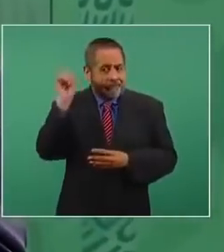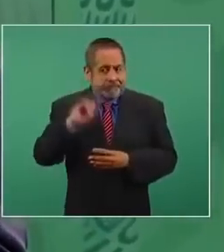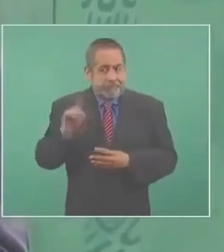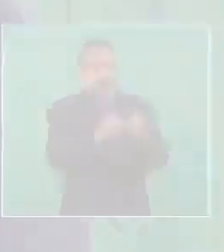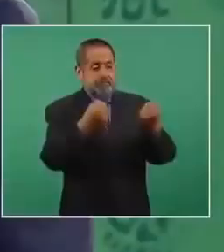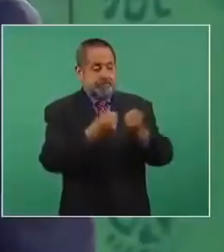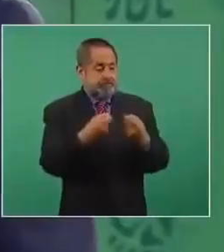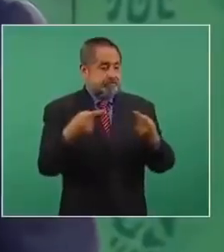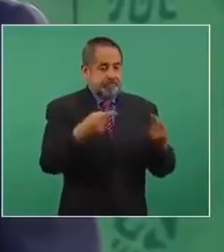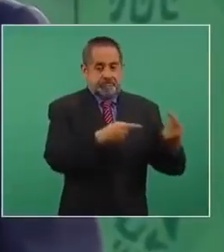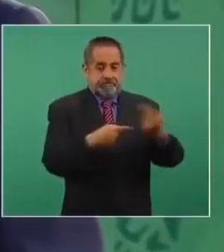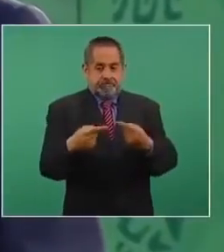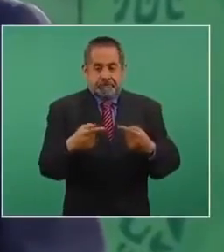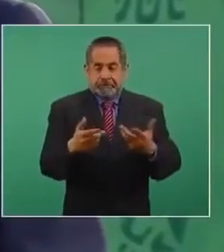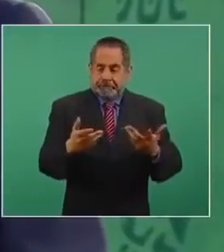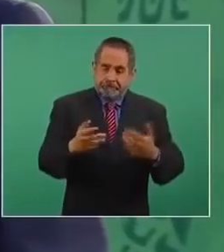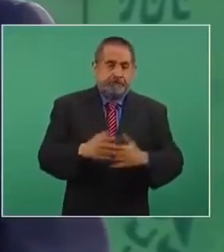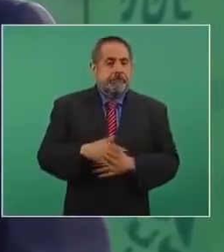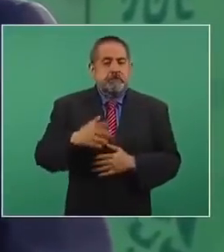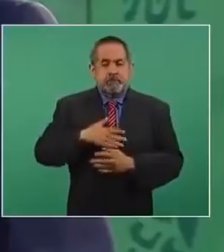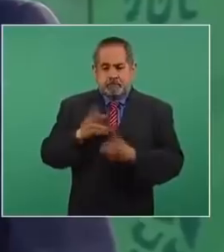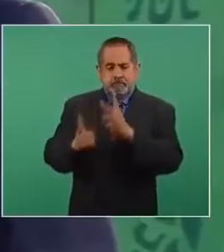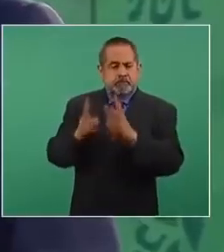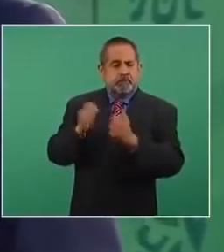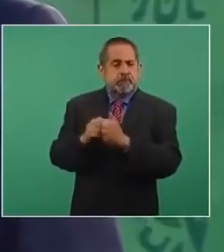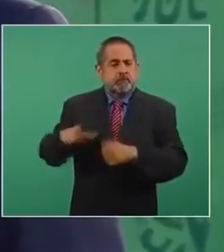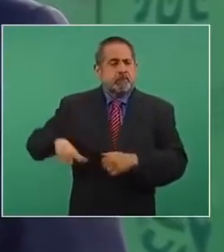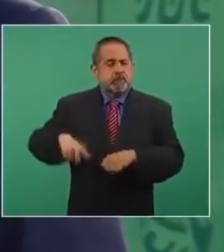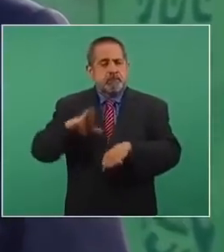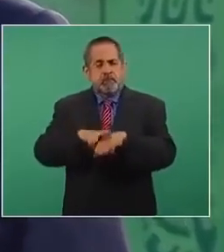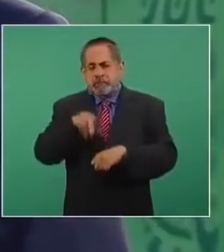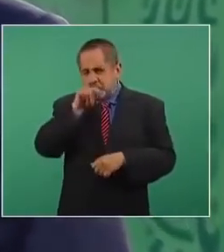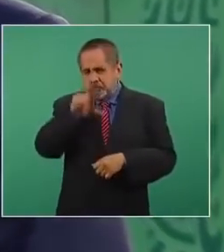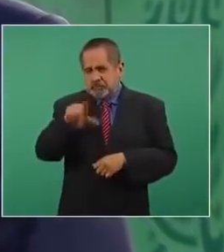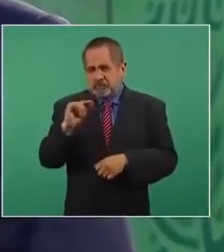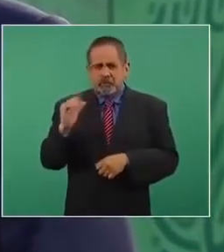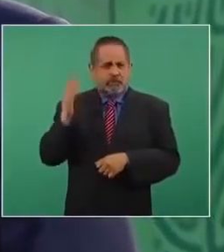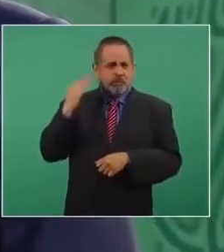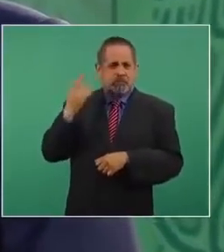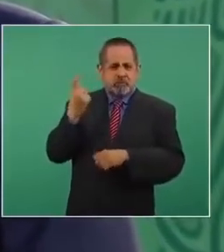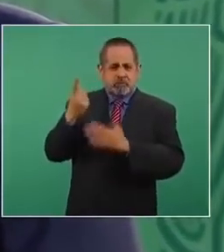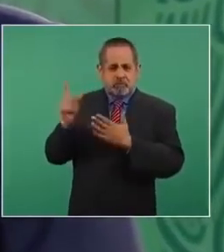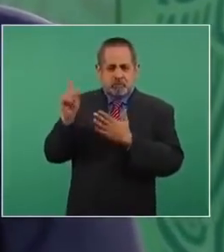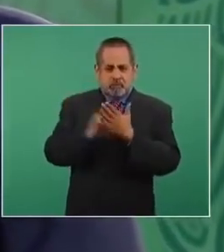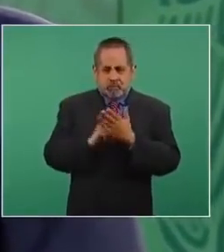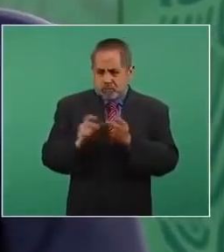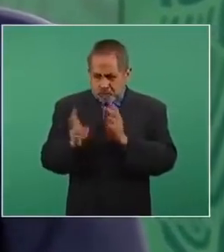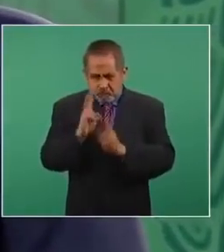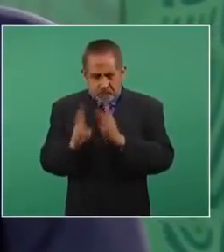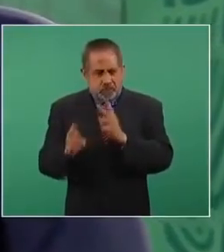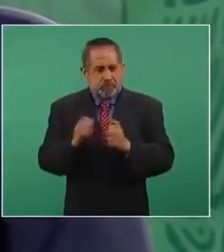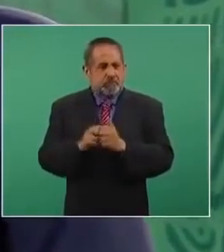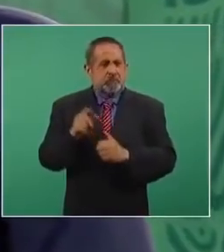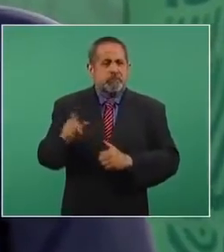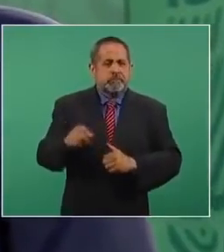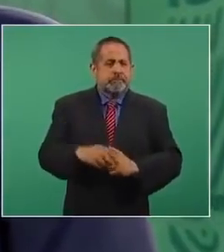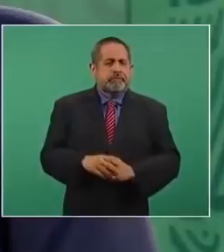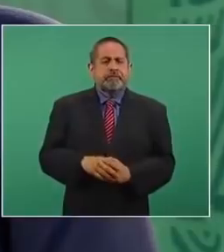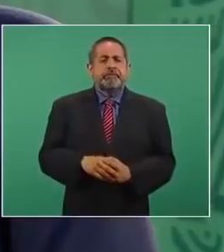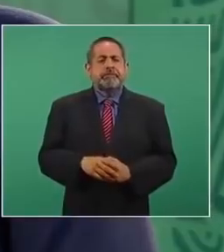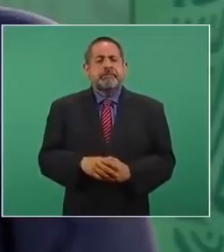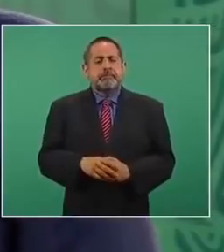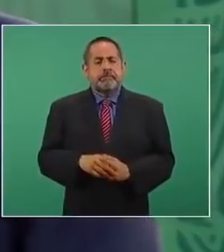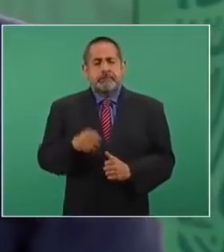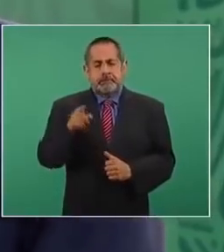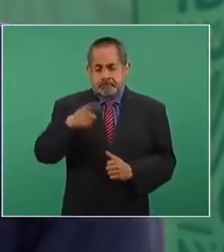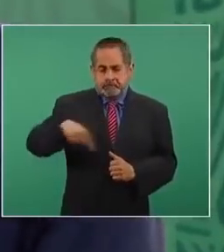Zacatecas. Hablé con el gobernador de Jalisco hace como un mes y